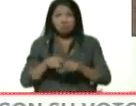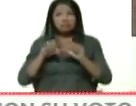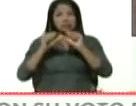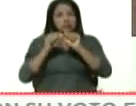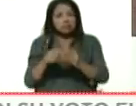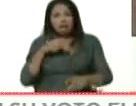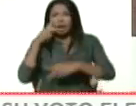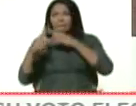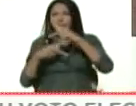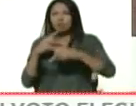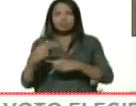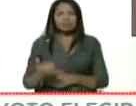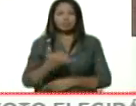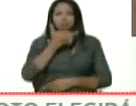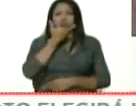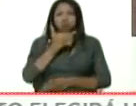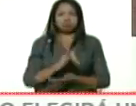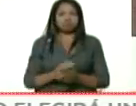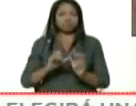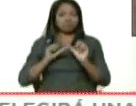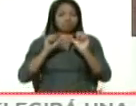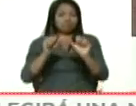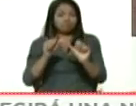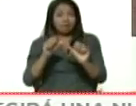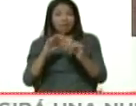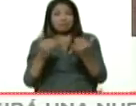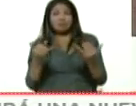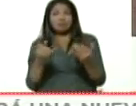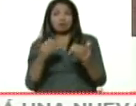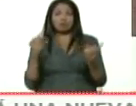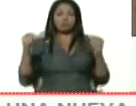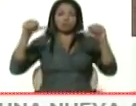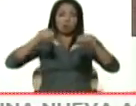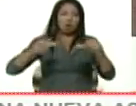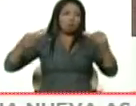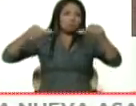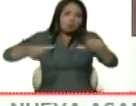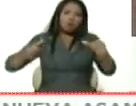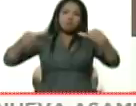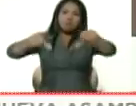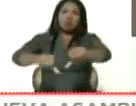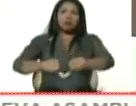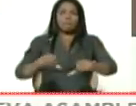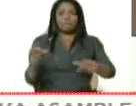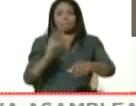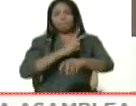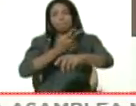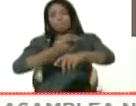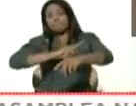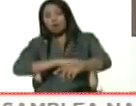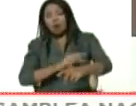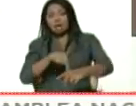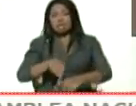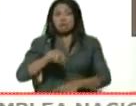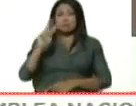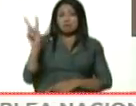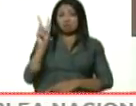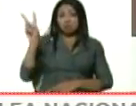política que lo va a llevar de derrota en derrota. Mientras tanto, aquí en